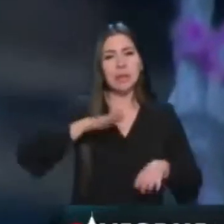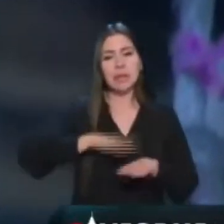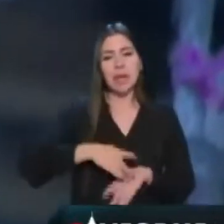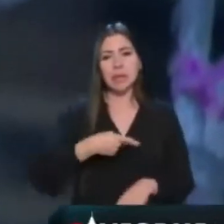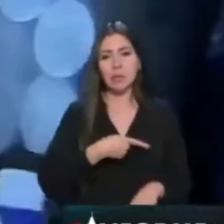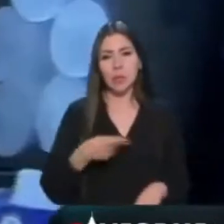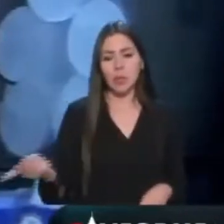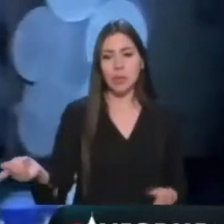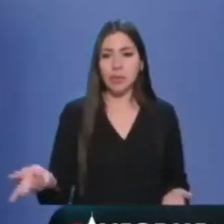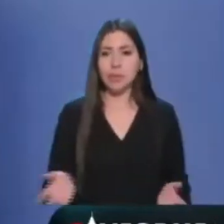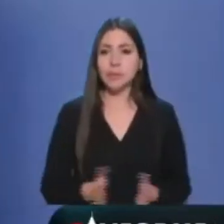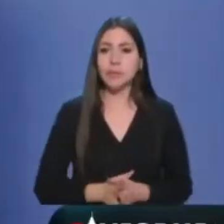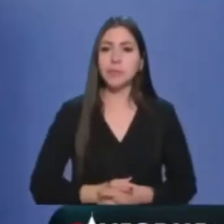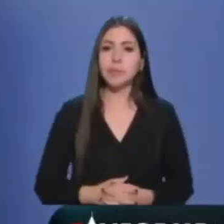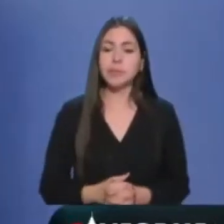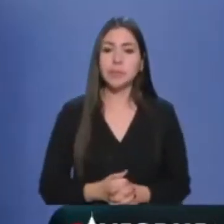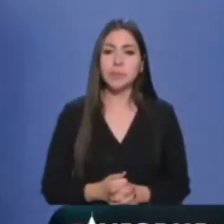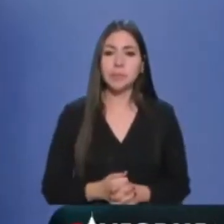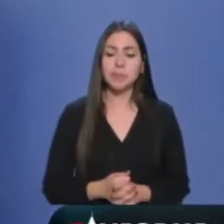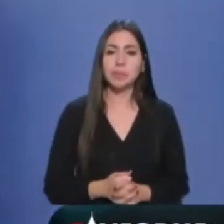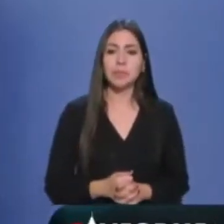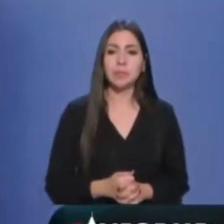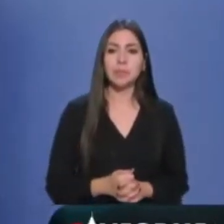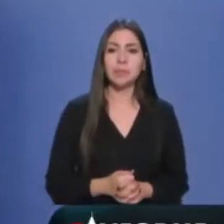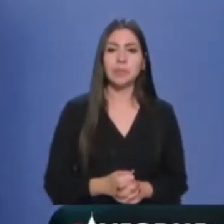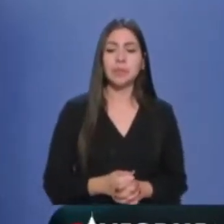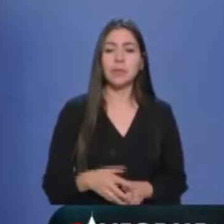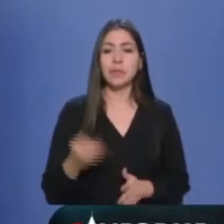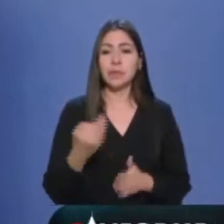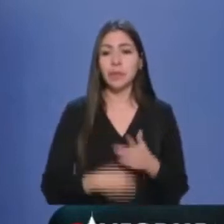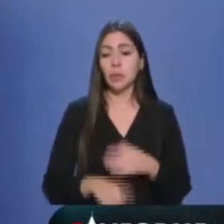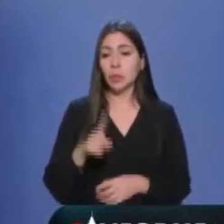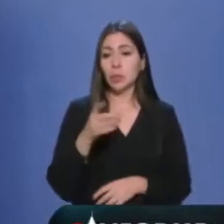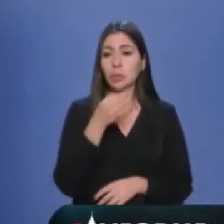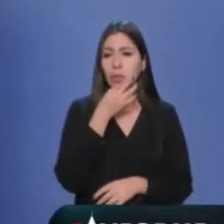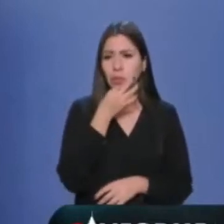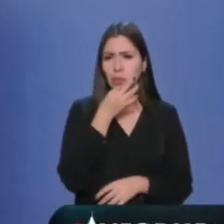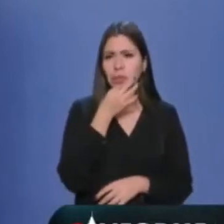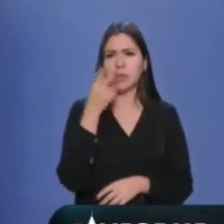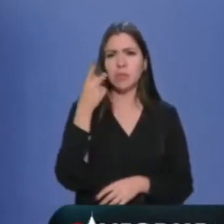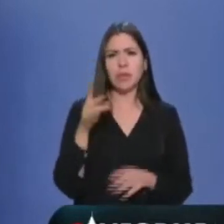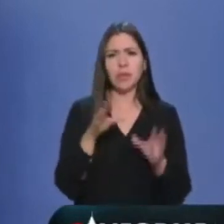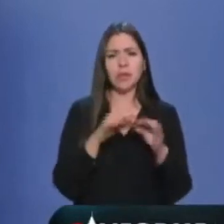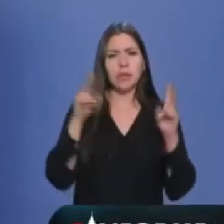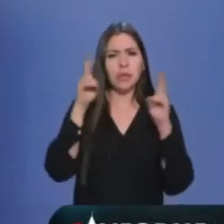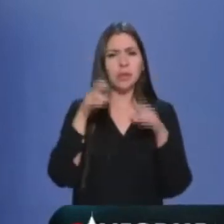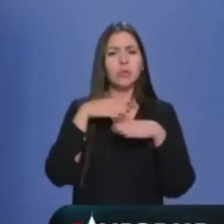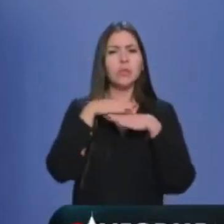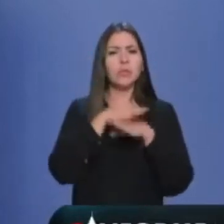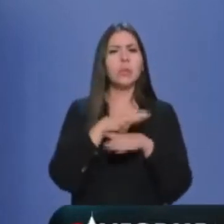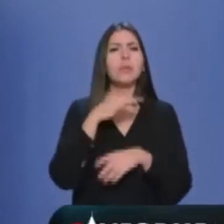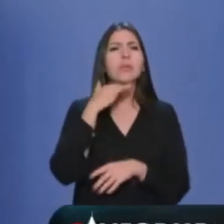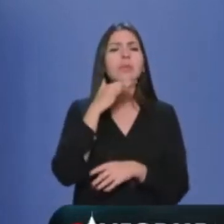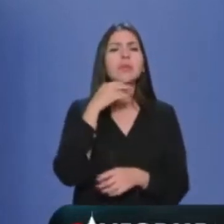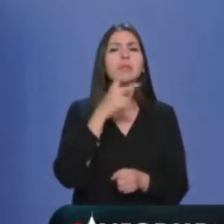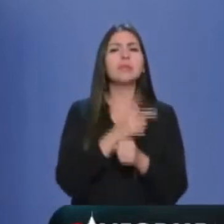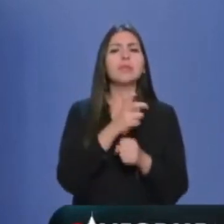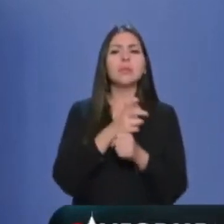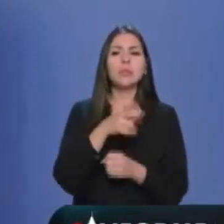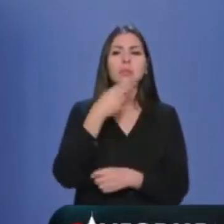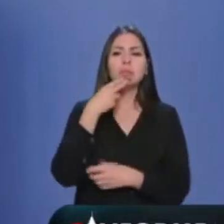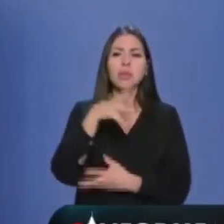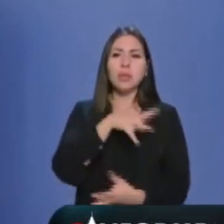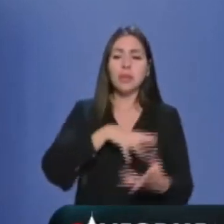más vulnerables, ¿no? Oye, Víctor, finalmente nos queda un minutito, pero sí, había un tema ahí sobre el reciclaje, pero pues el